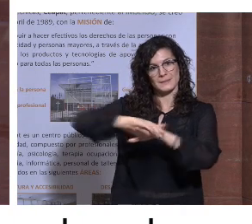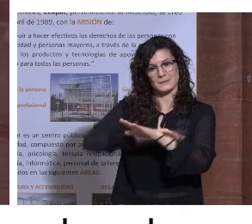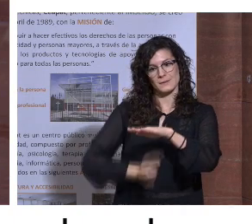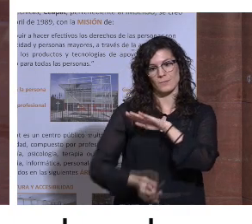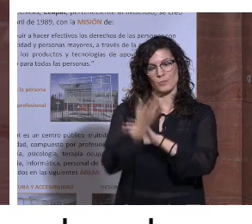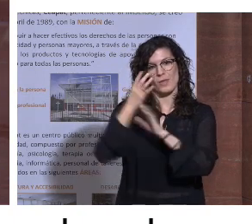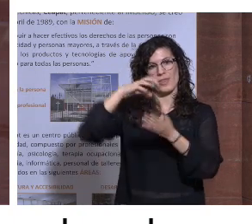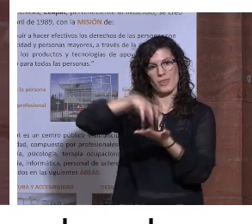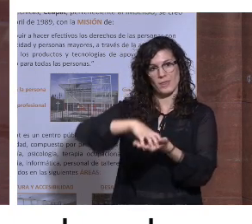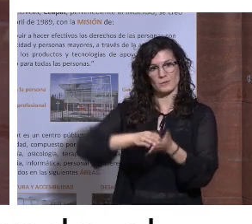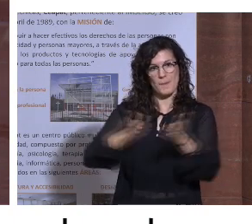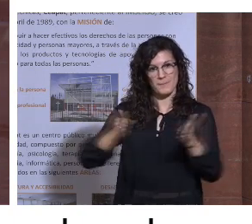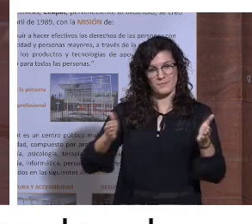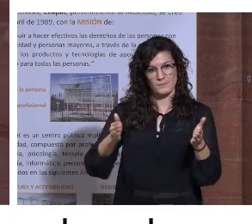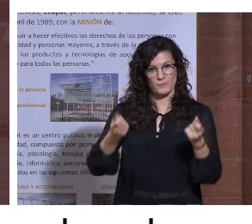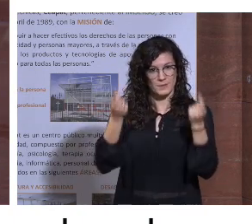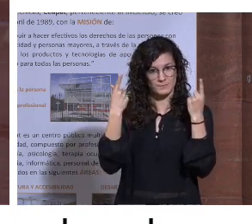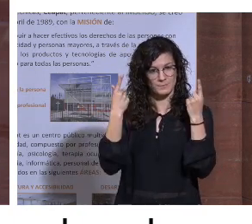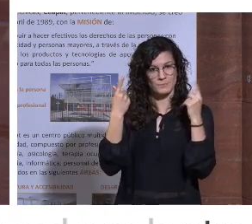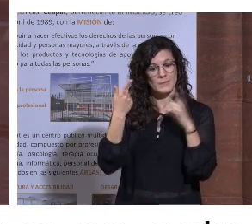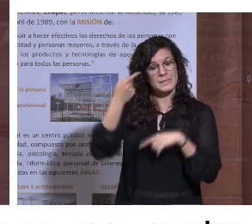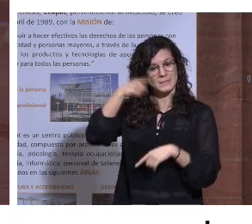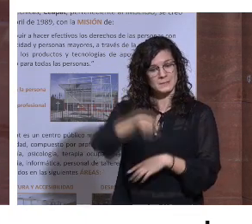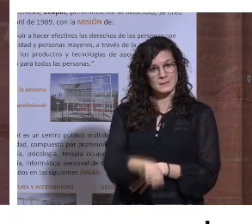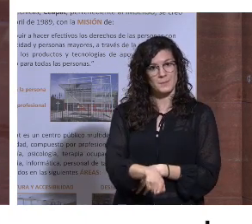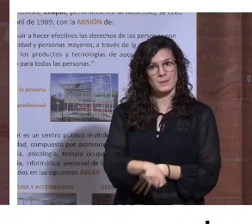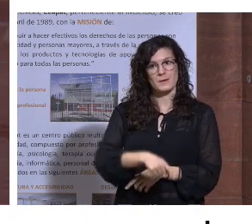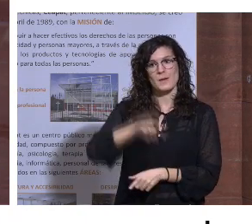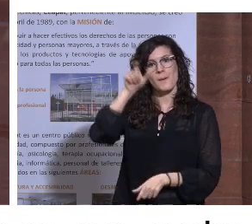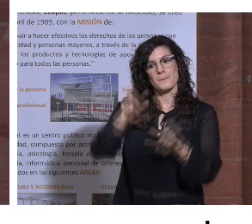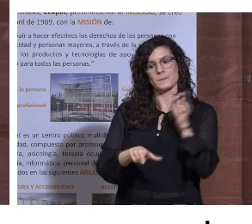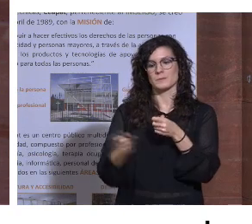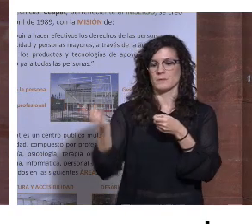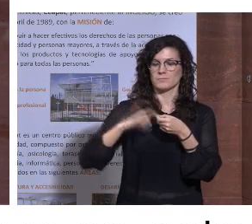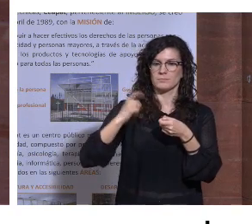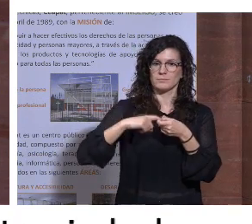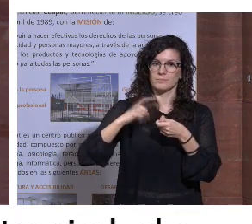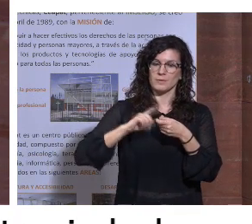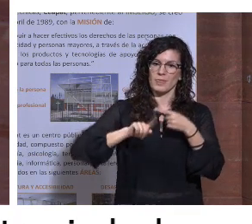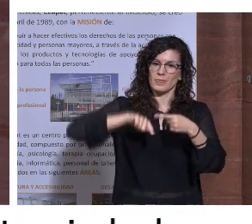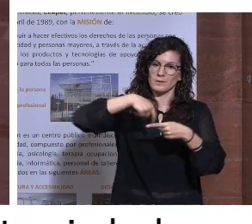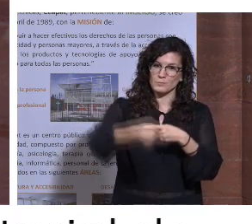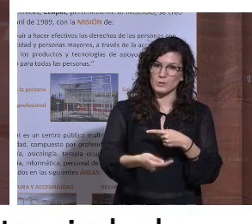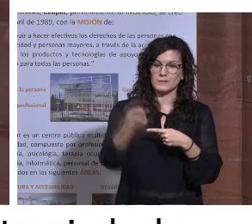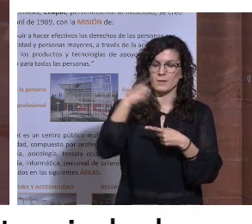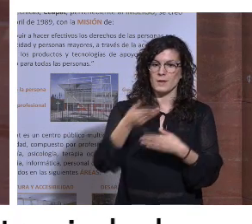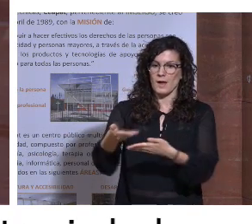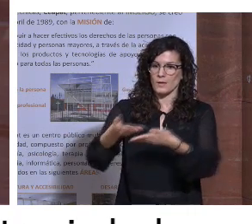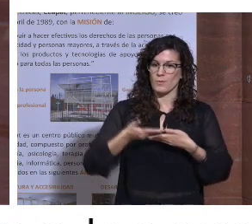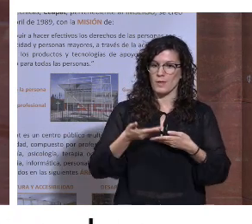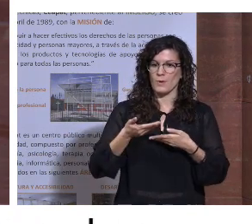del centro, sino también de los que han venido después y han contribuido de manera especial a que el